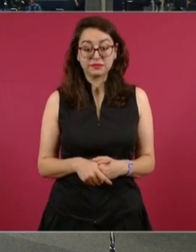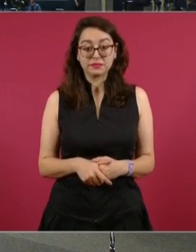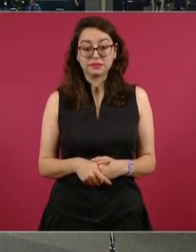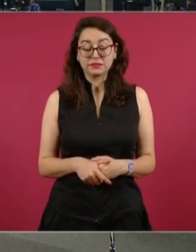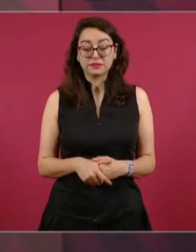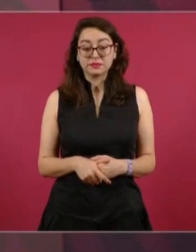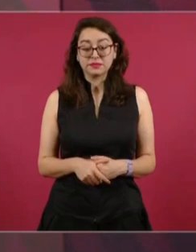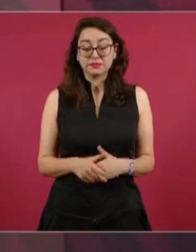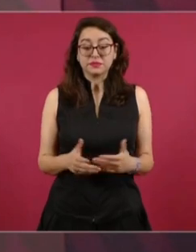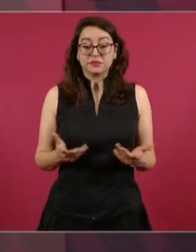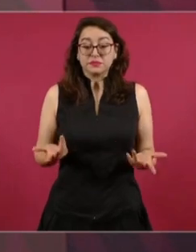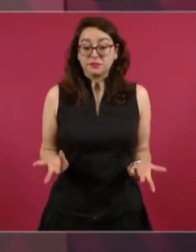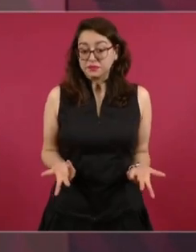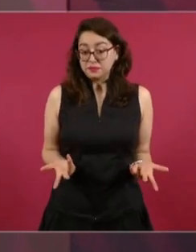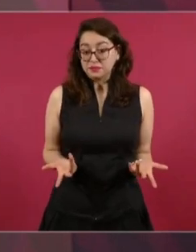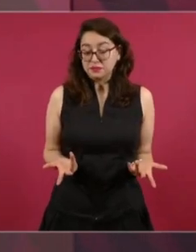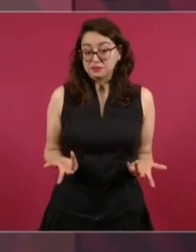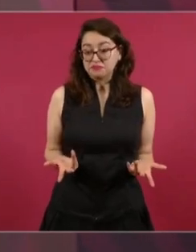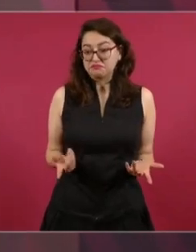para ellos, ¿eh?,